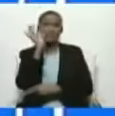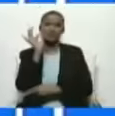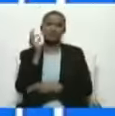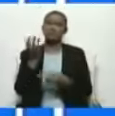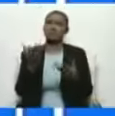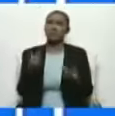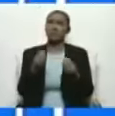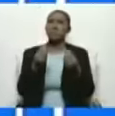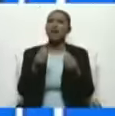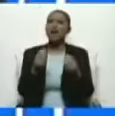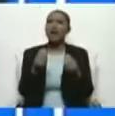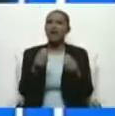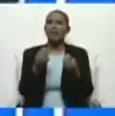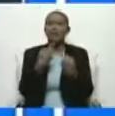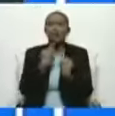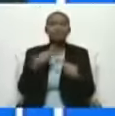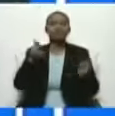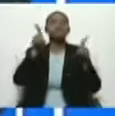montar la matriz.